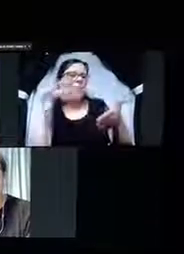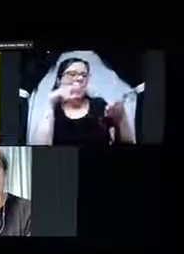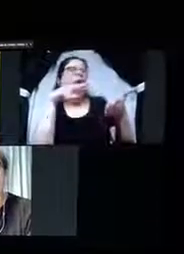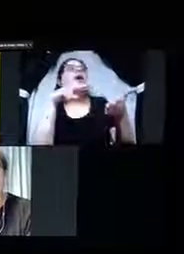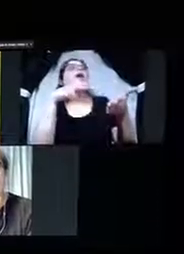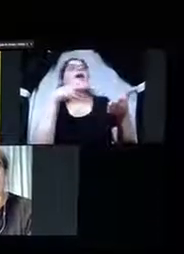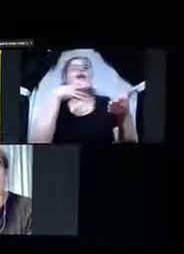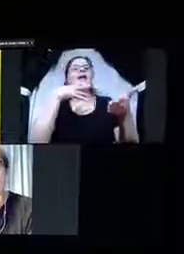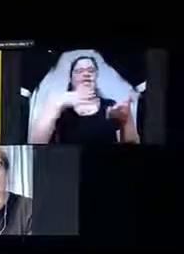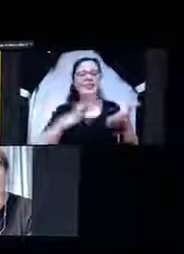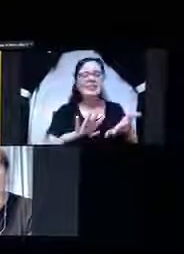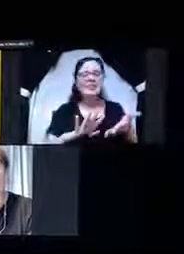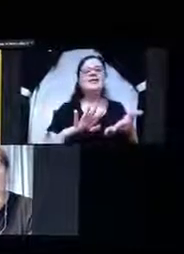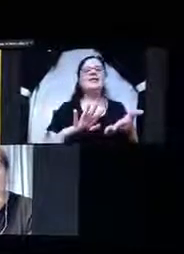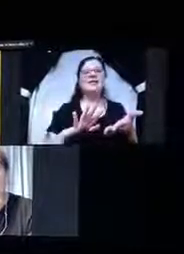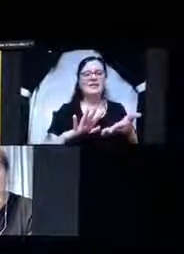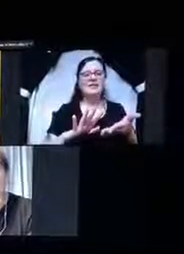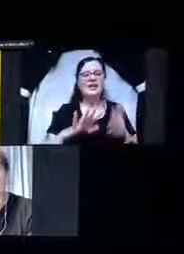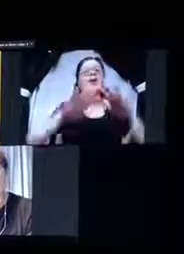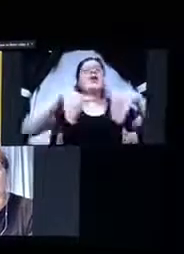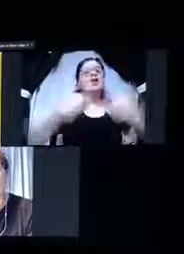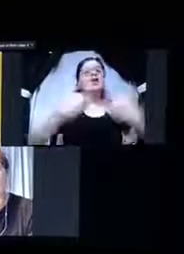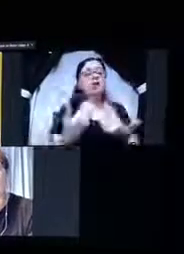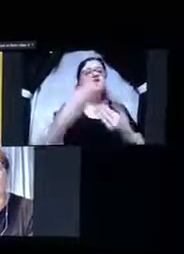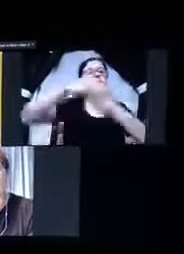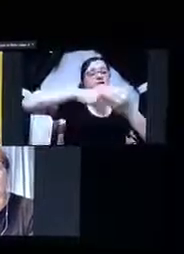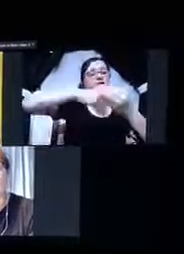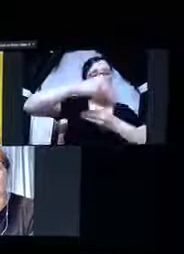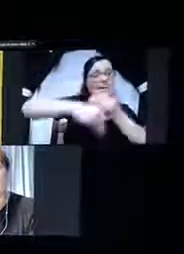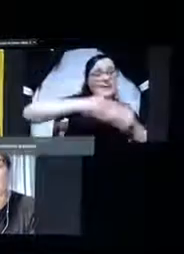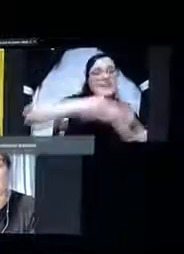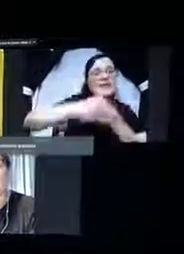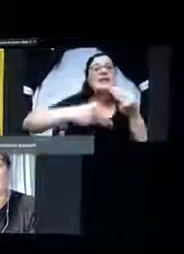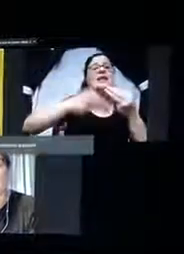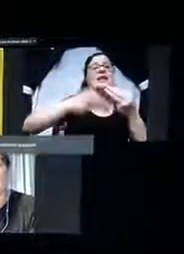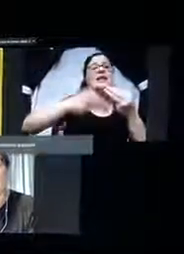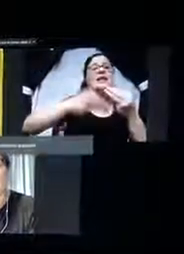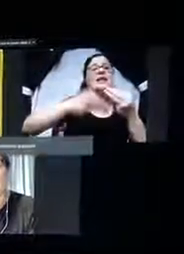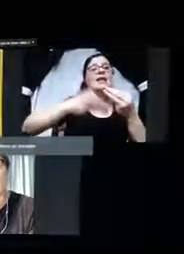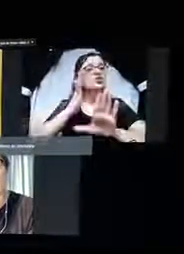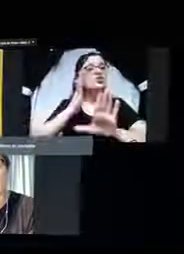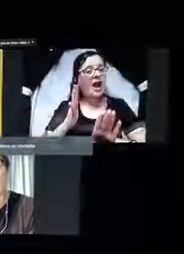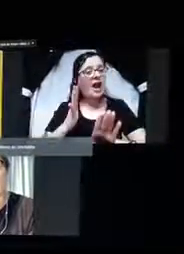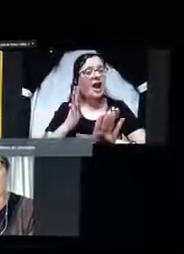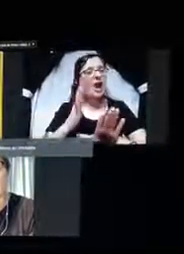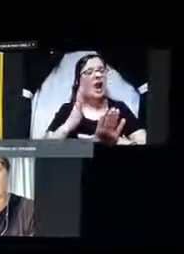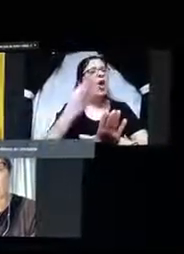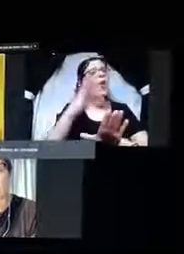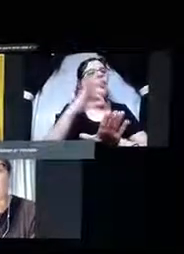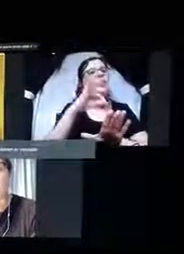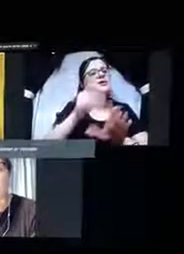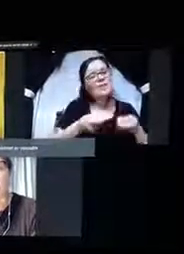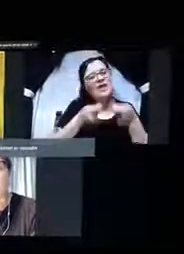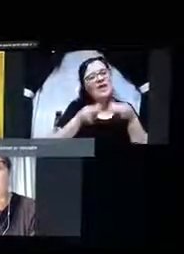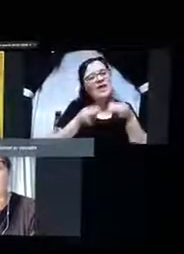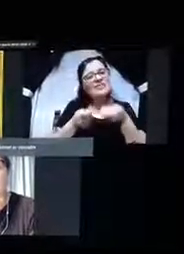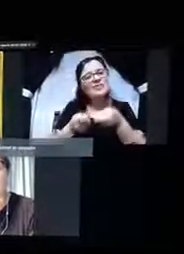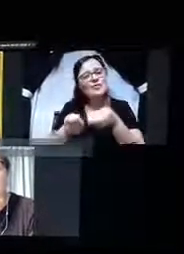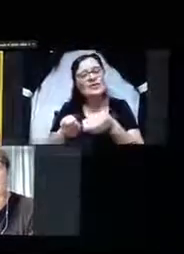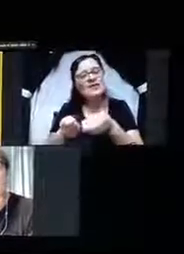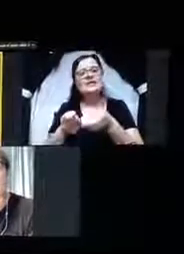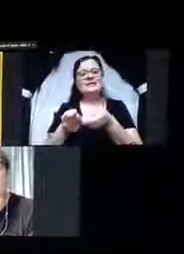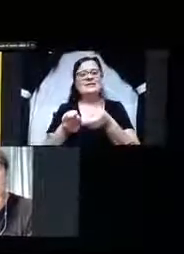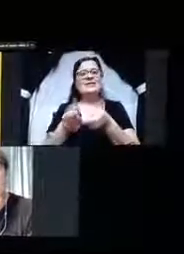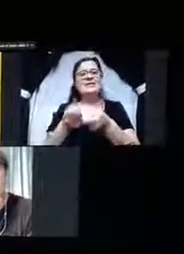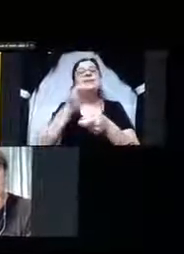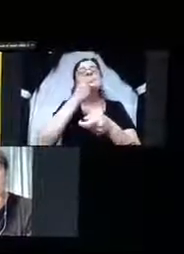Profesionales, como familia, como entorno, hay que empezar a pensar, ¿sí? Si nosotros damos variedad